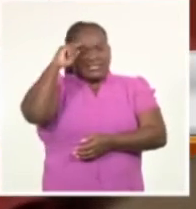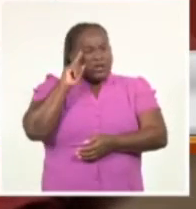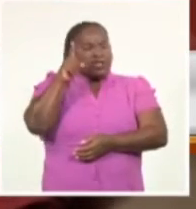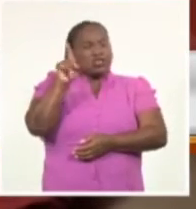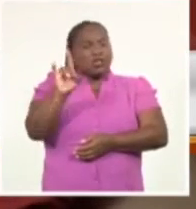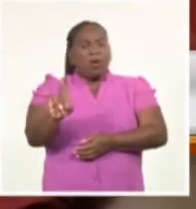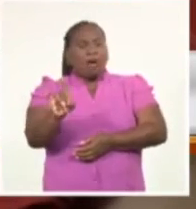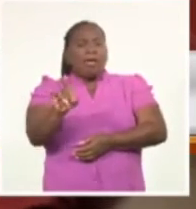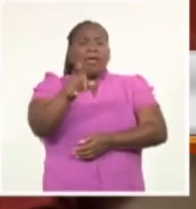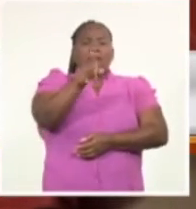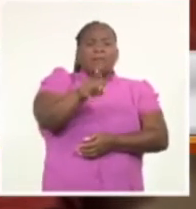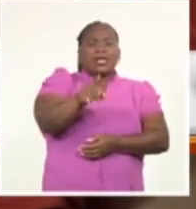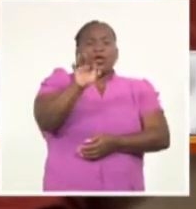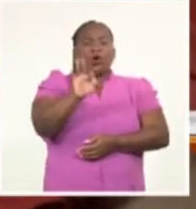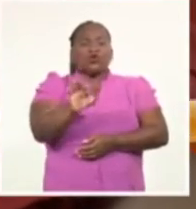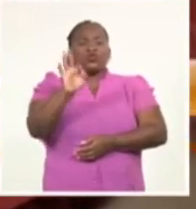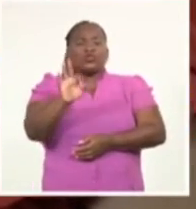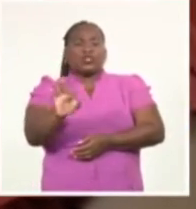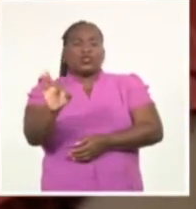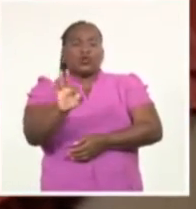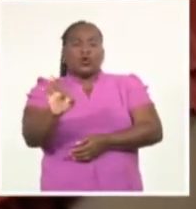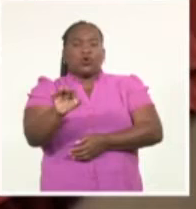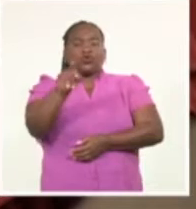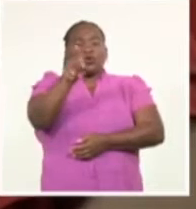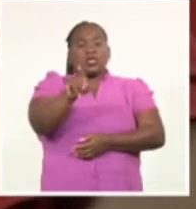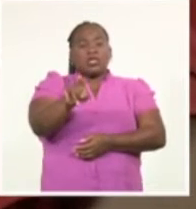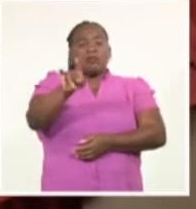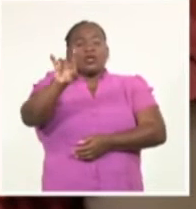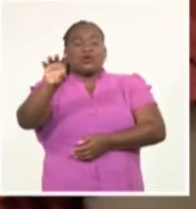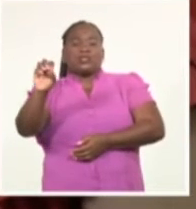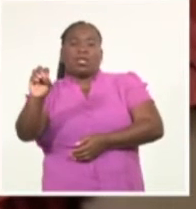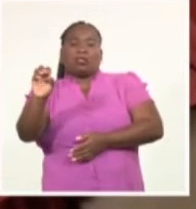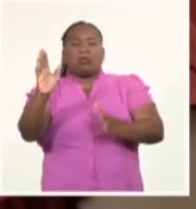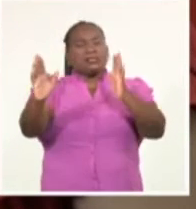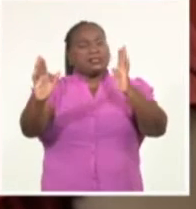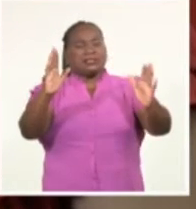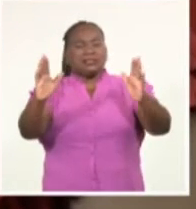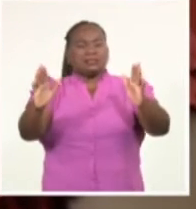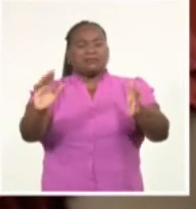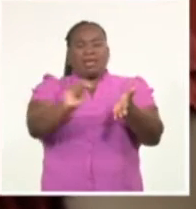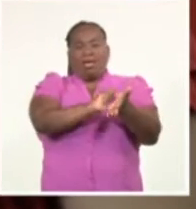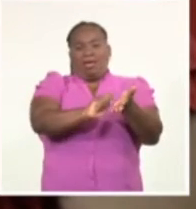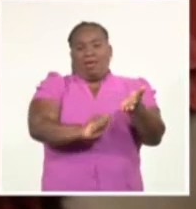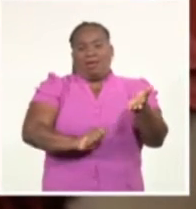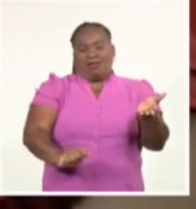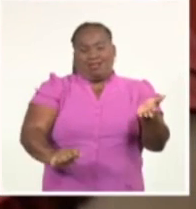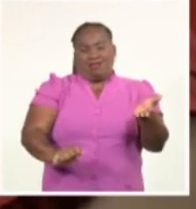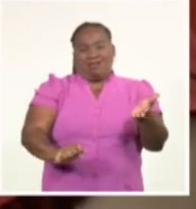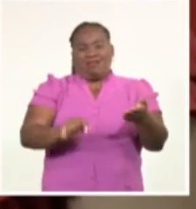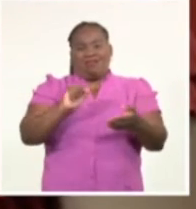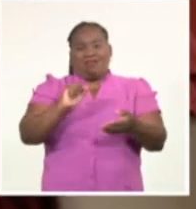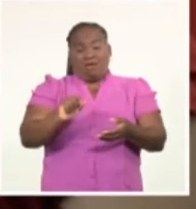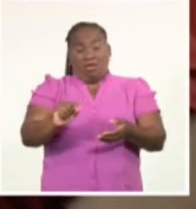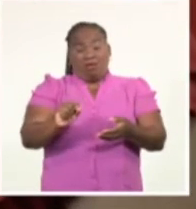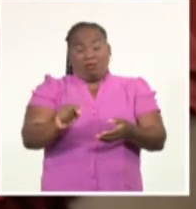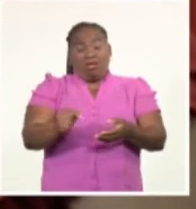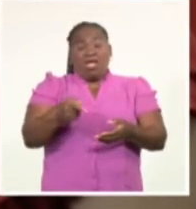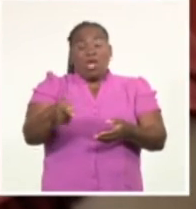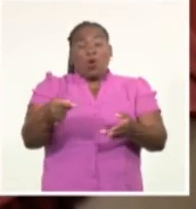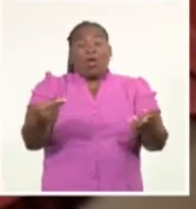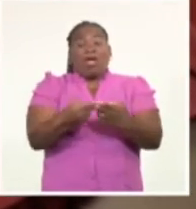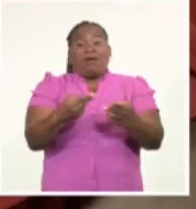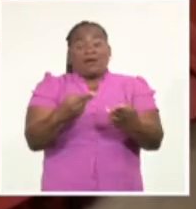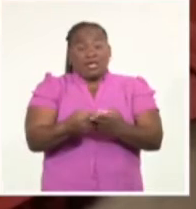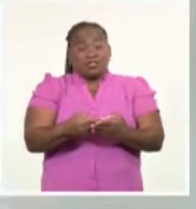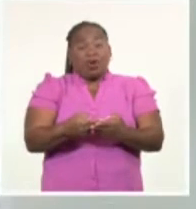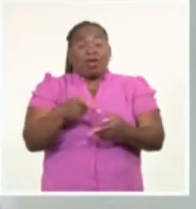entre 1888 y 1900. Él las escribe a instancia de un certamen que sale en la